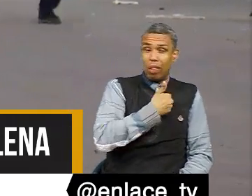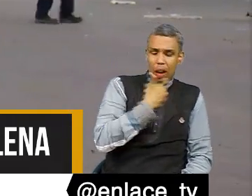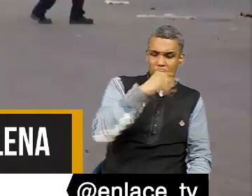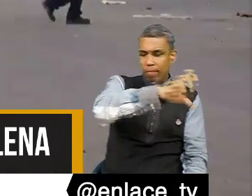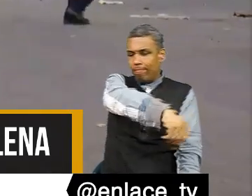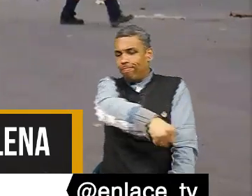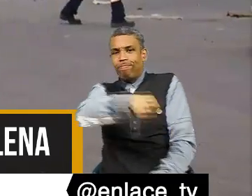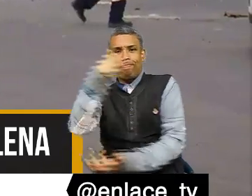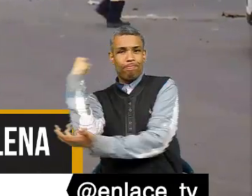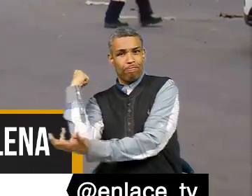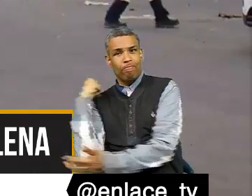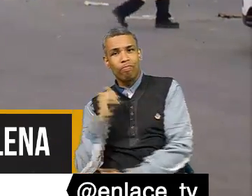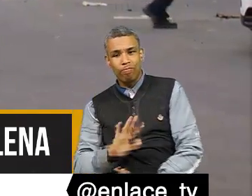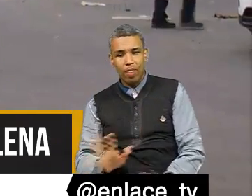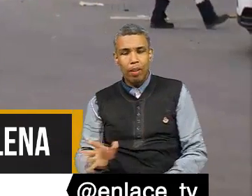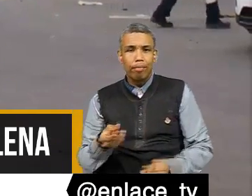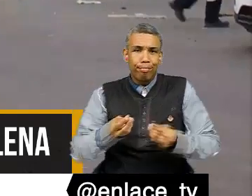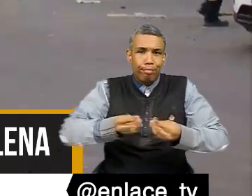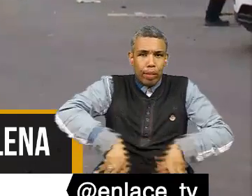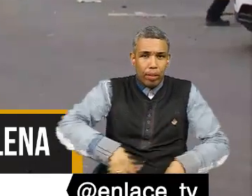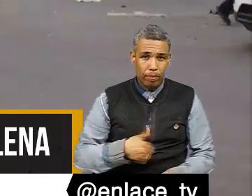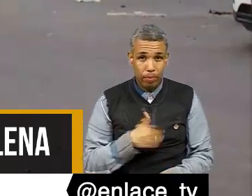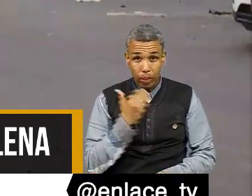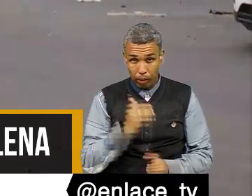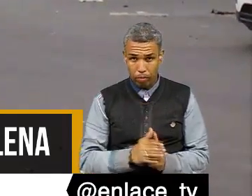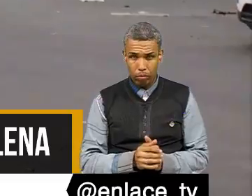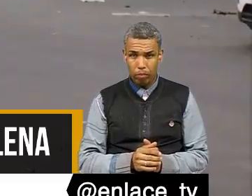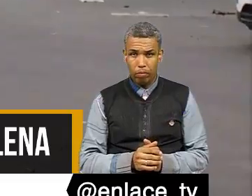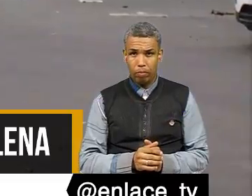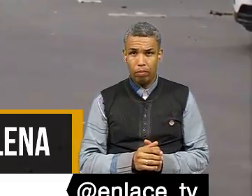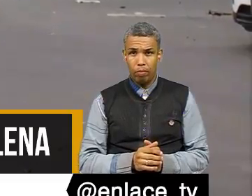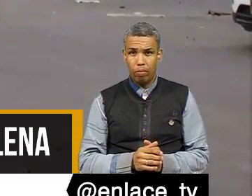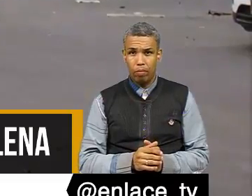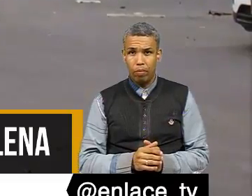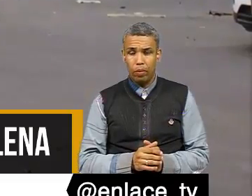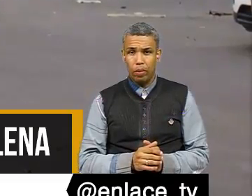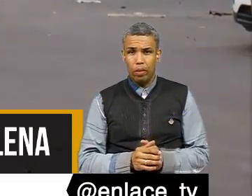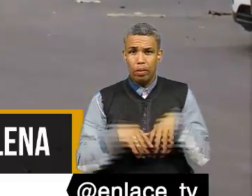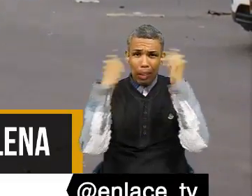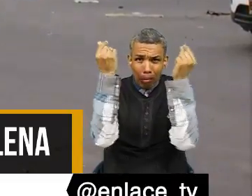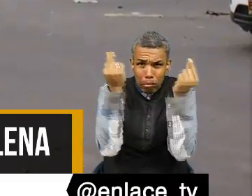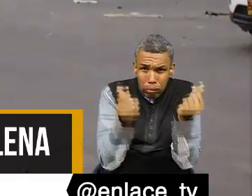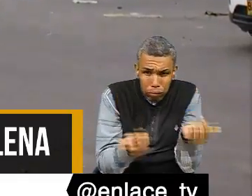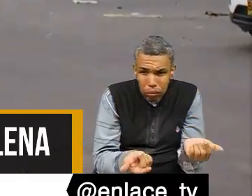años, pero que no se consolida, que tiene un problema tremendo con este cierre financiero de